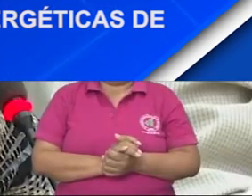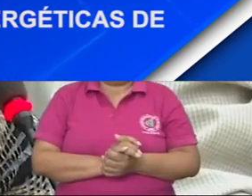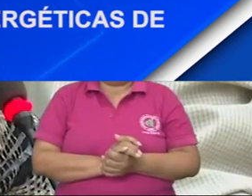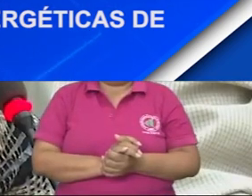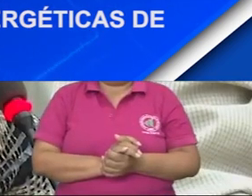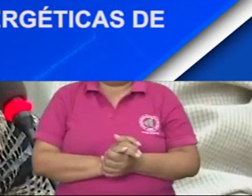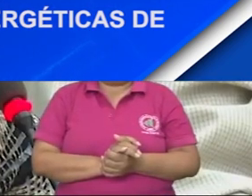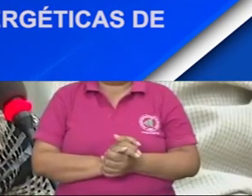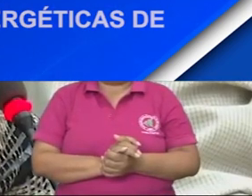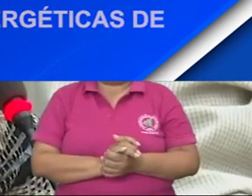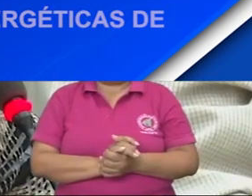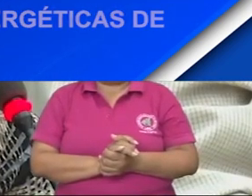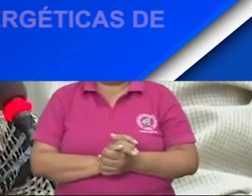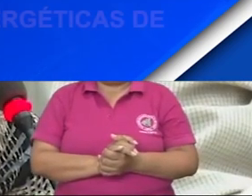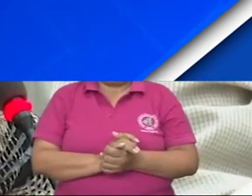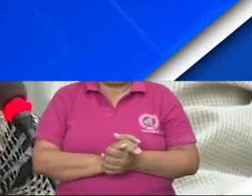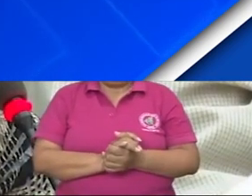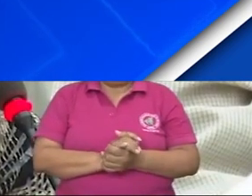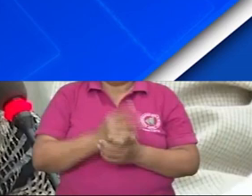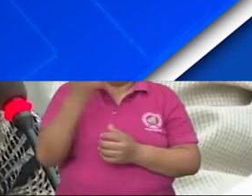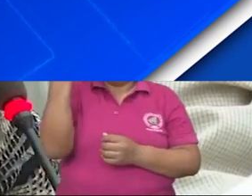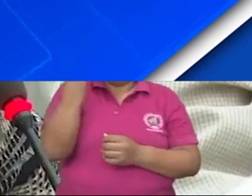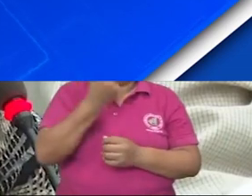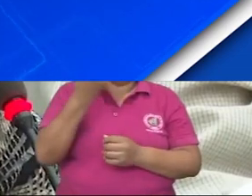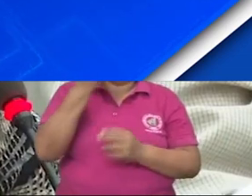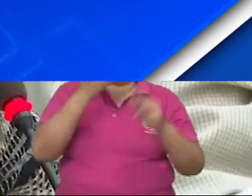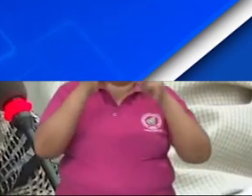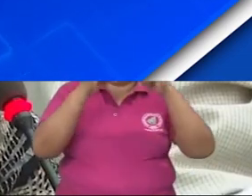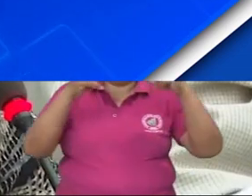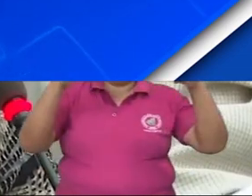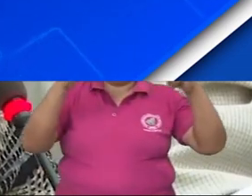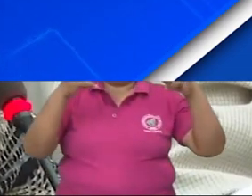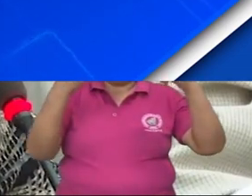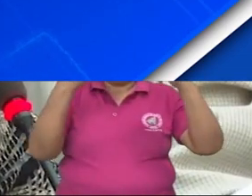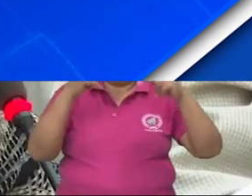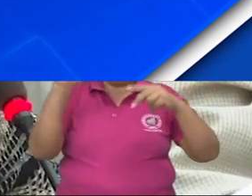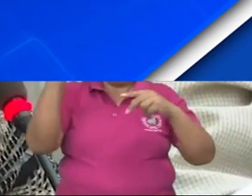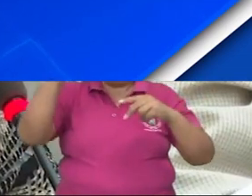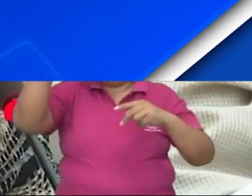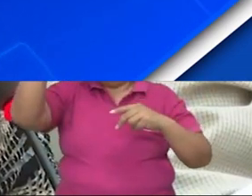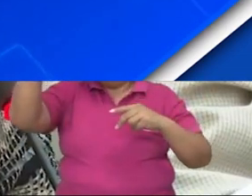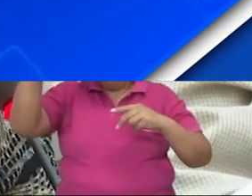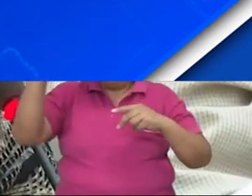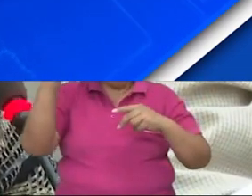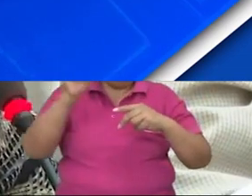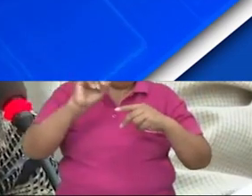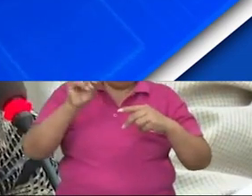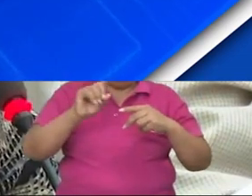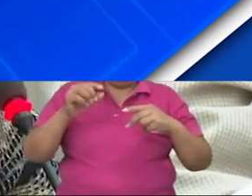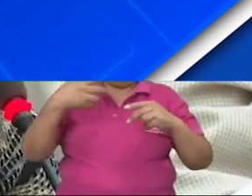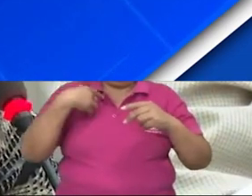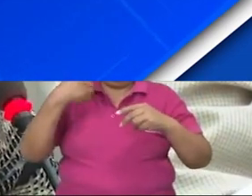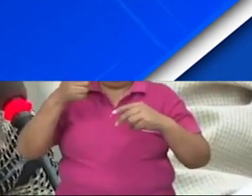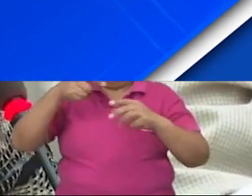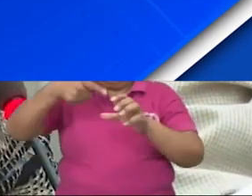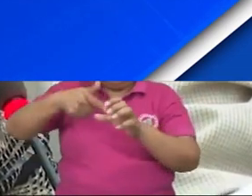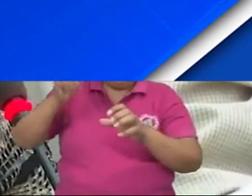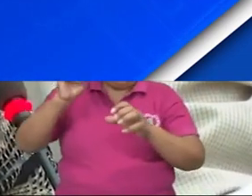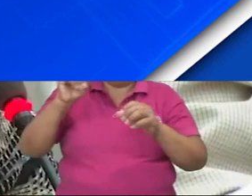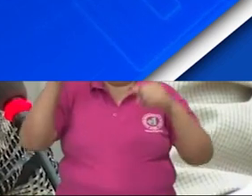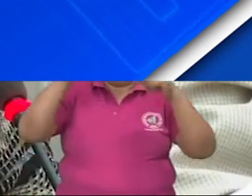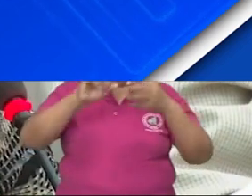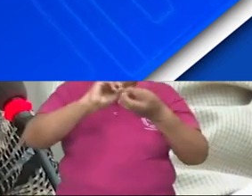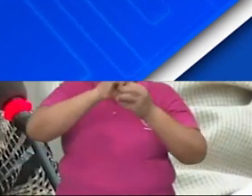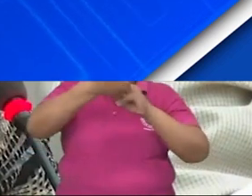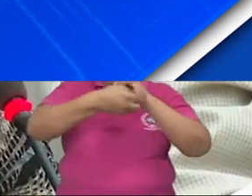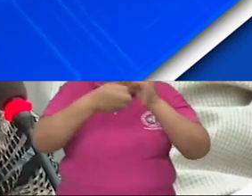la energía atómica con fines pacíficos representa para la humanidad una oportunidad